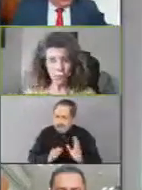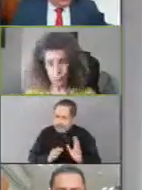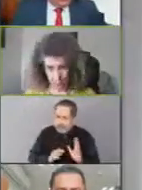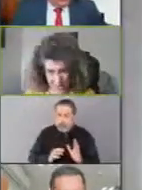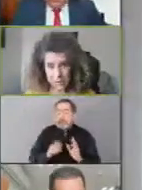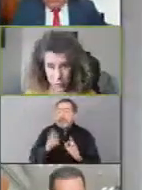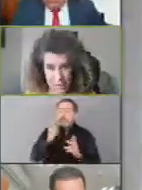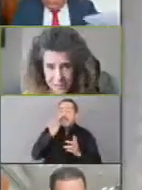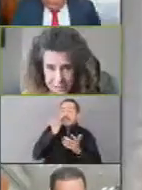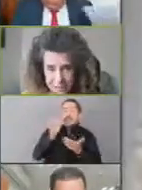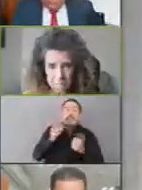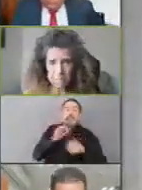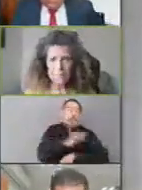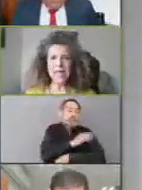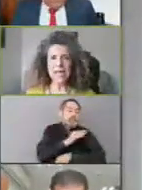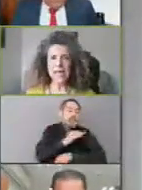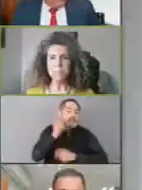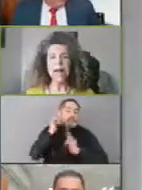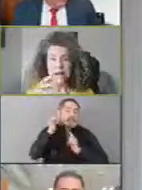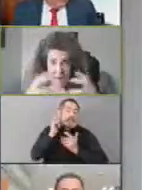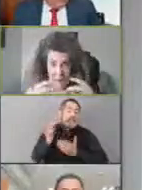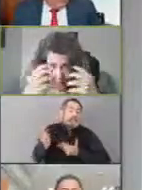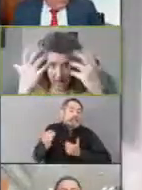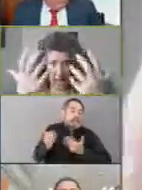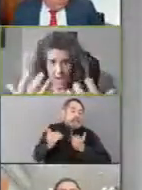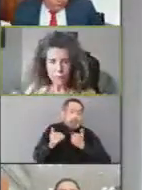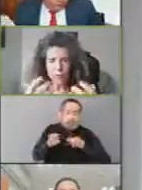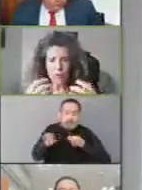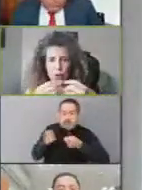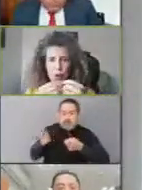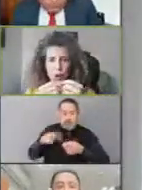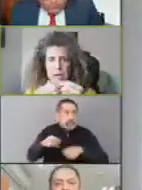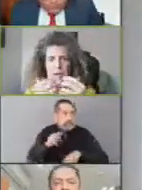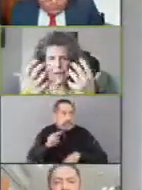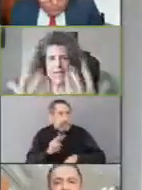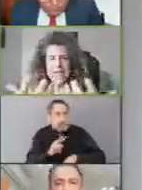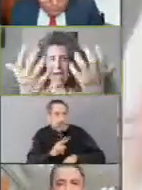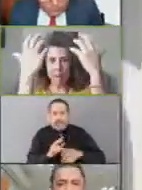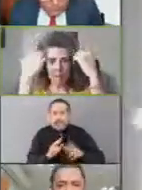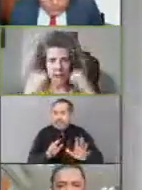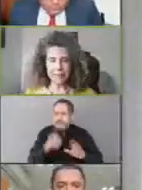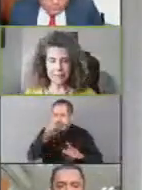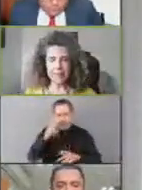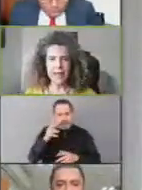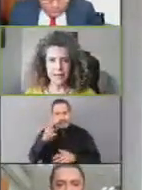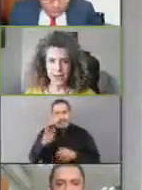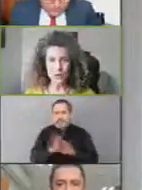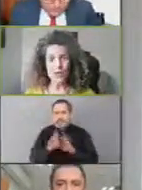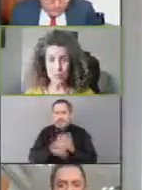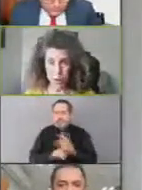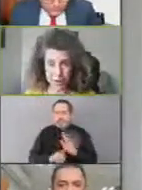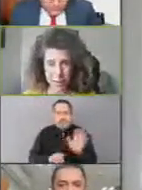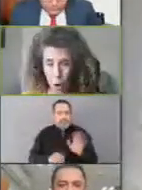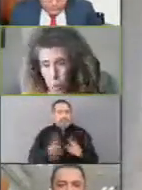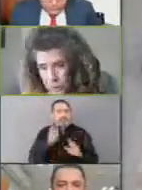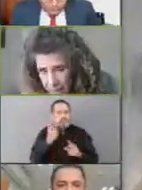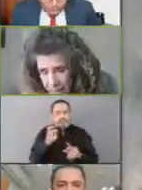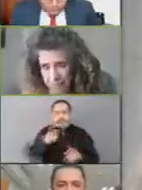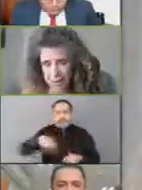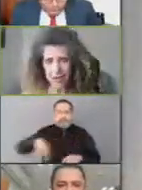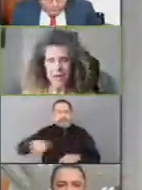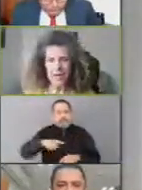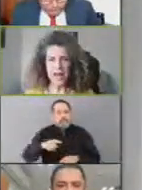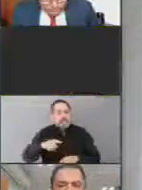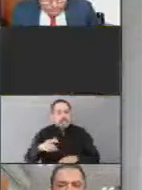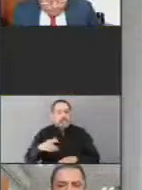esperanzador, porque eso es, de manejarla a futuro y que a partir de ello se pueda